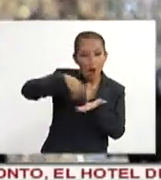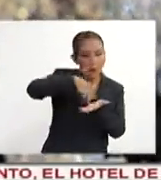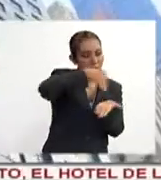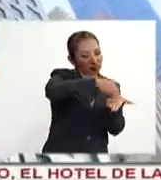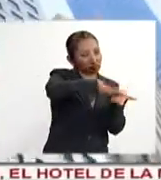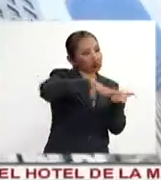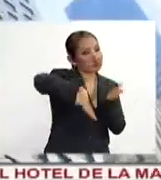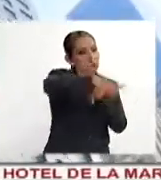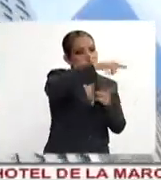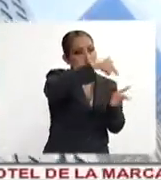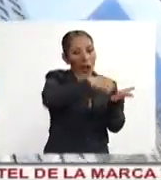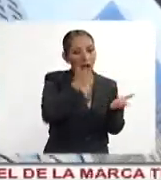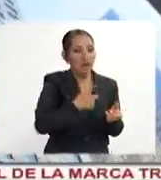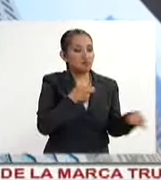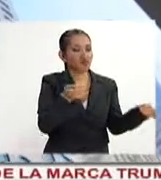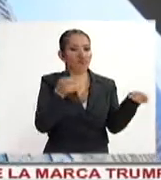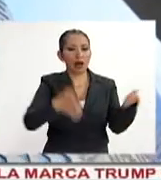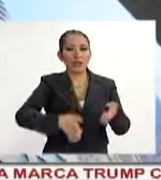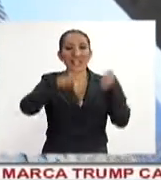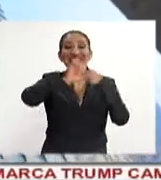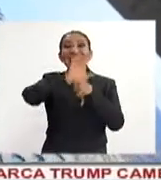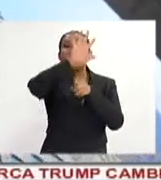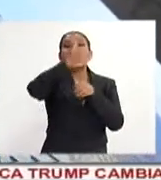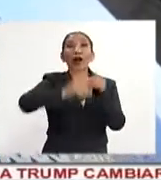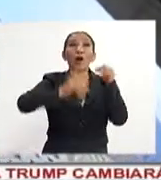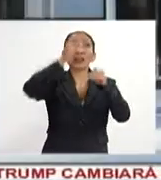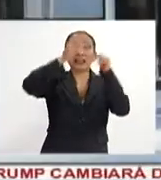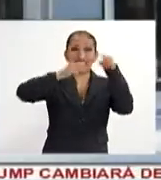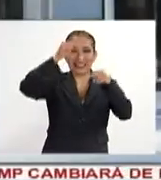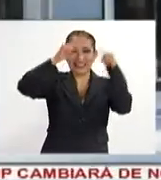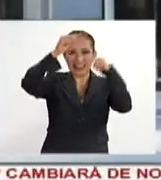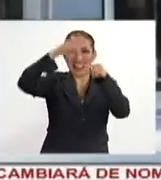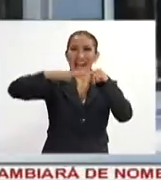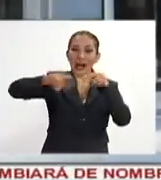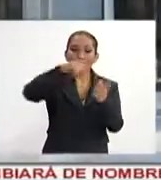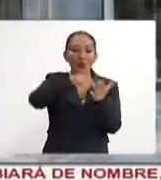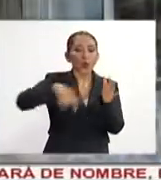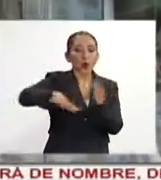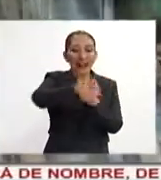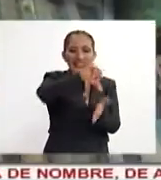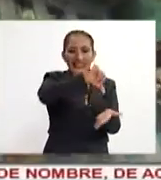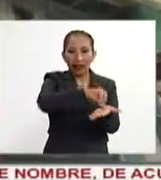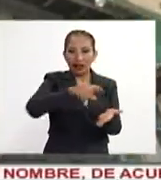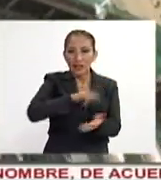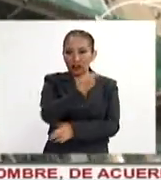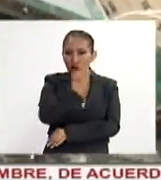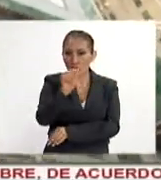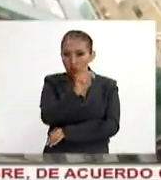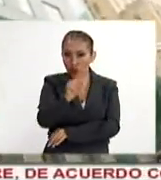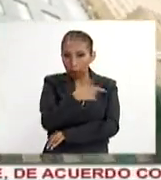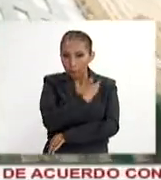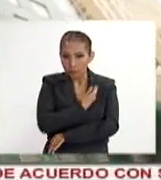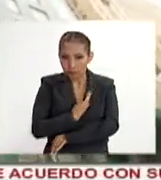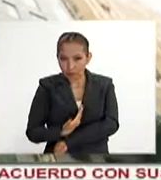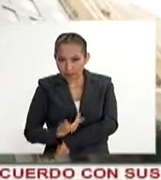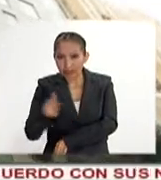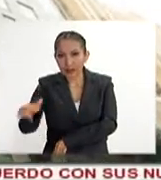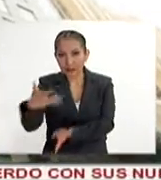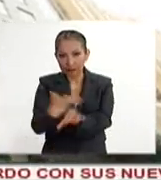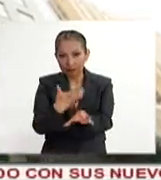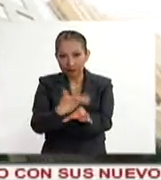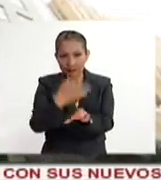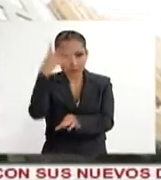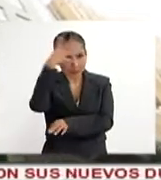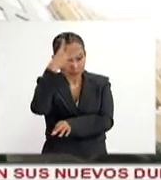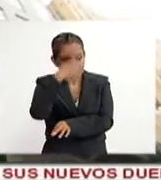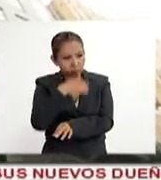contrato y administrar el edificio de 65 pisos que está ubicado en el centro de Toronto. El presidente de los Estados